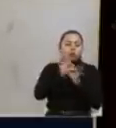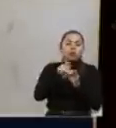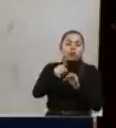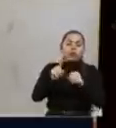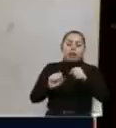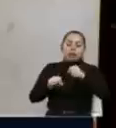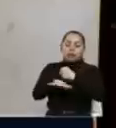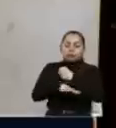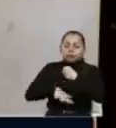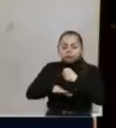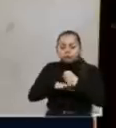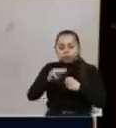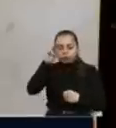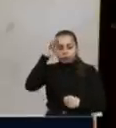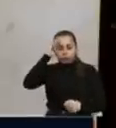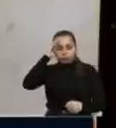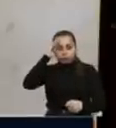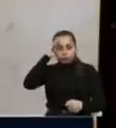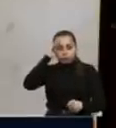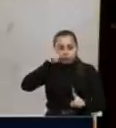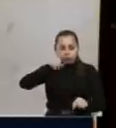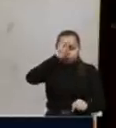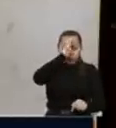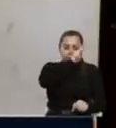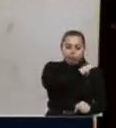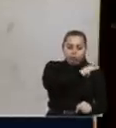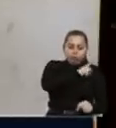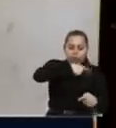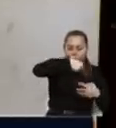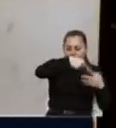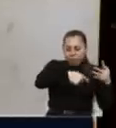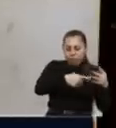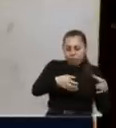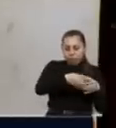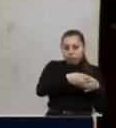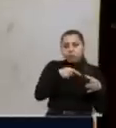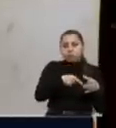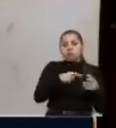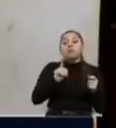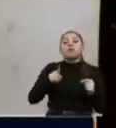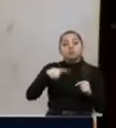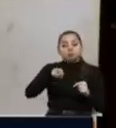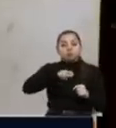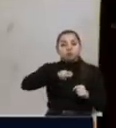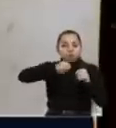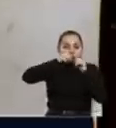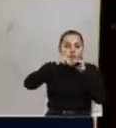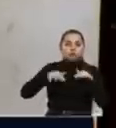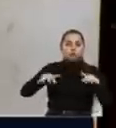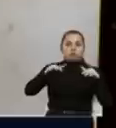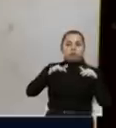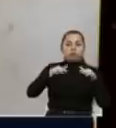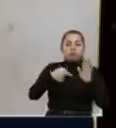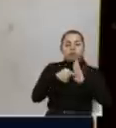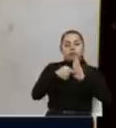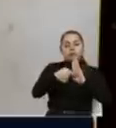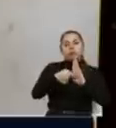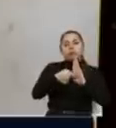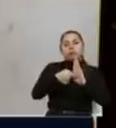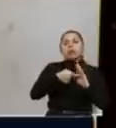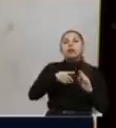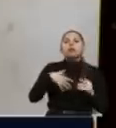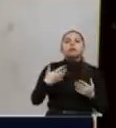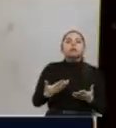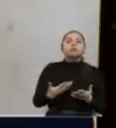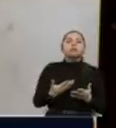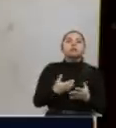bases policiales y militares, que pronto vamos a divulgar también, en la que